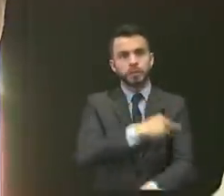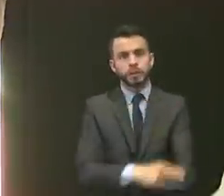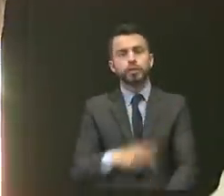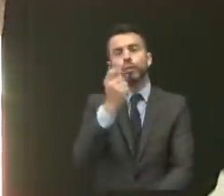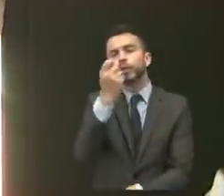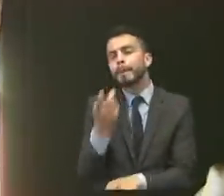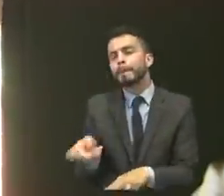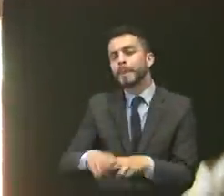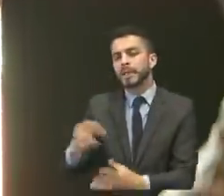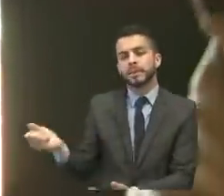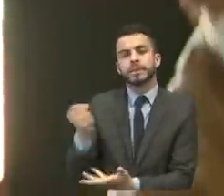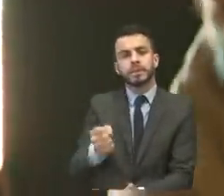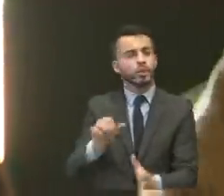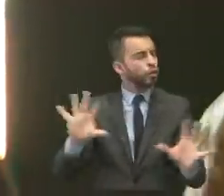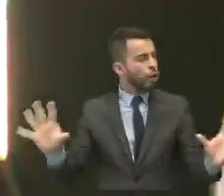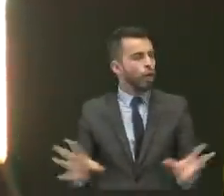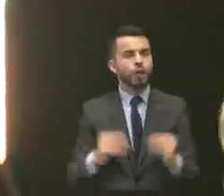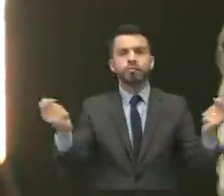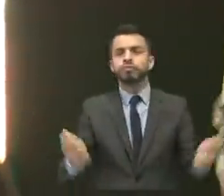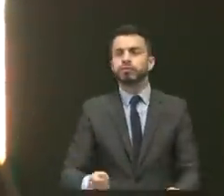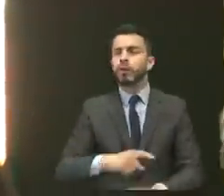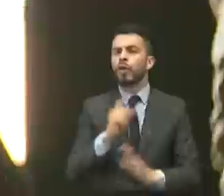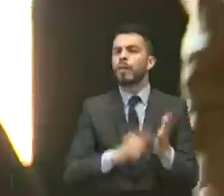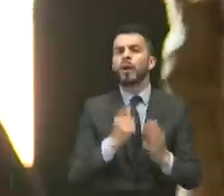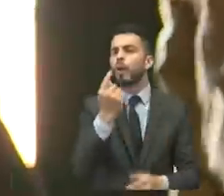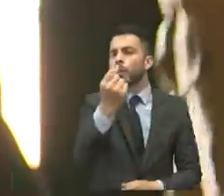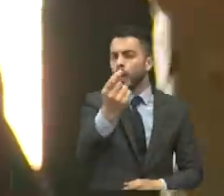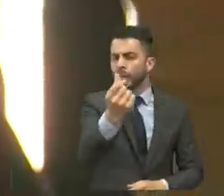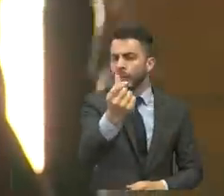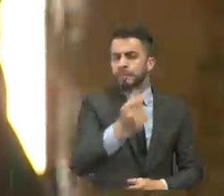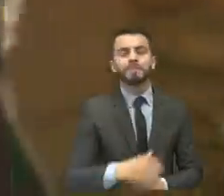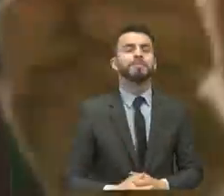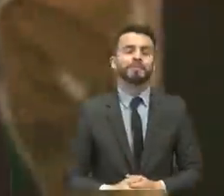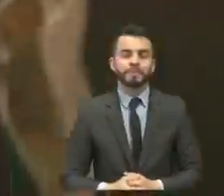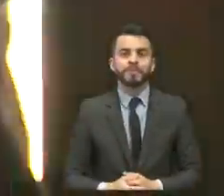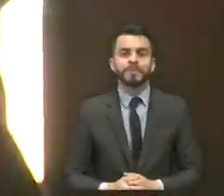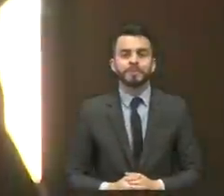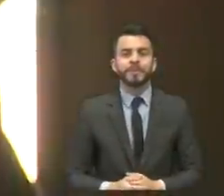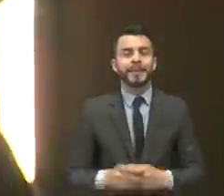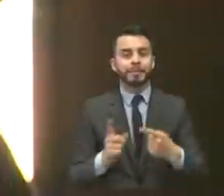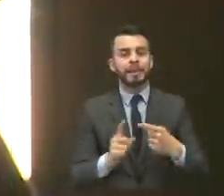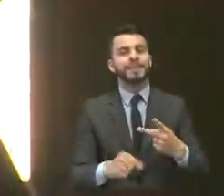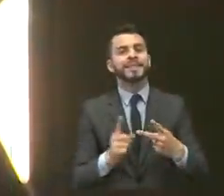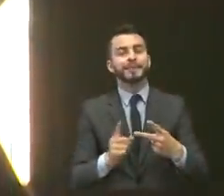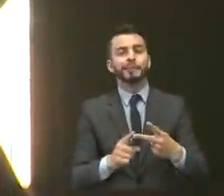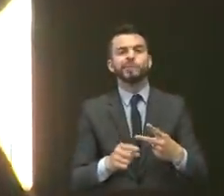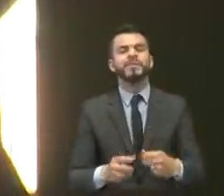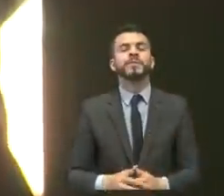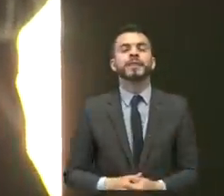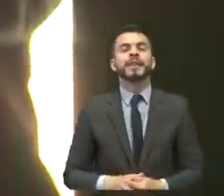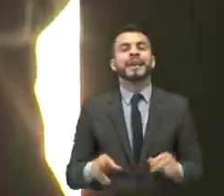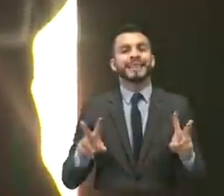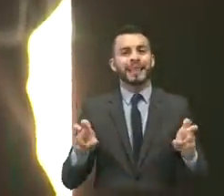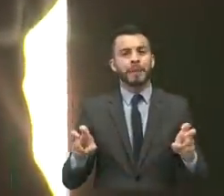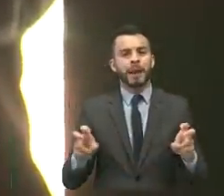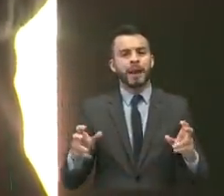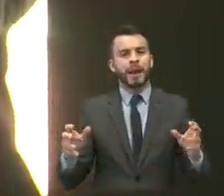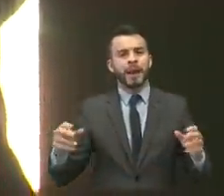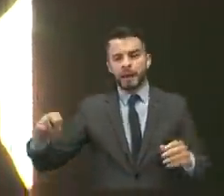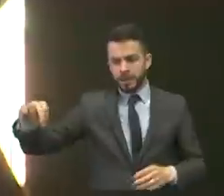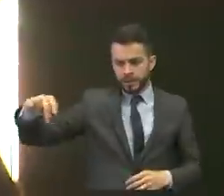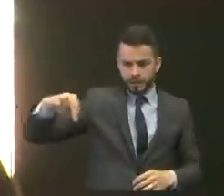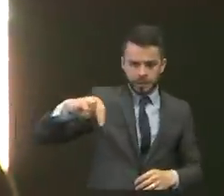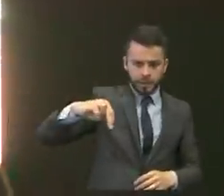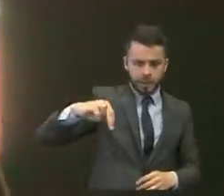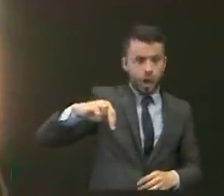el valor total de la obra? Lo otro que quiero preguntarle es, ¿cuáles son los tramos peatonales? ¿En dónde no habrá